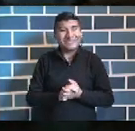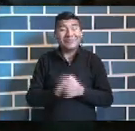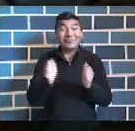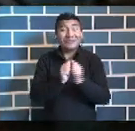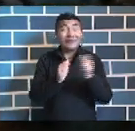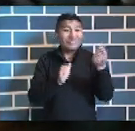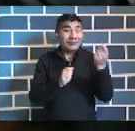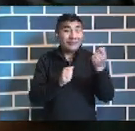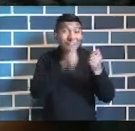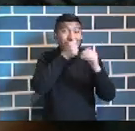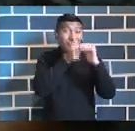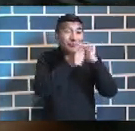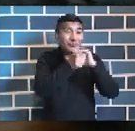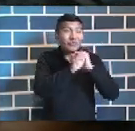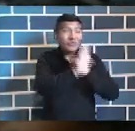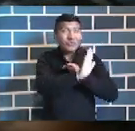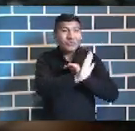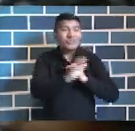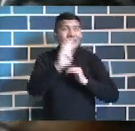Frente a la codicia,